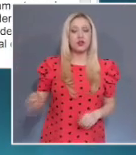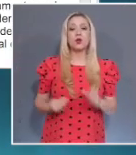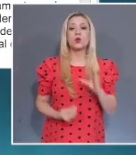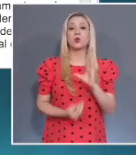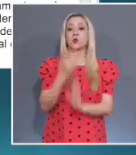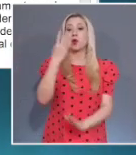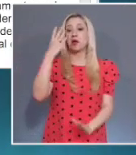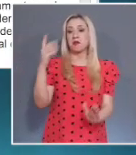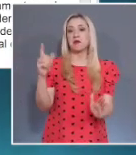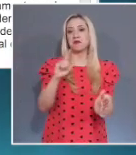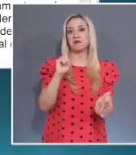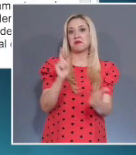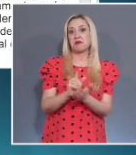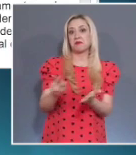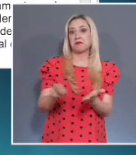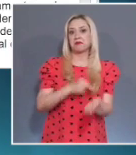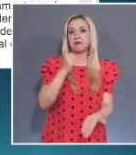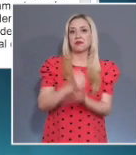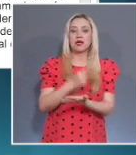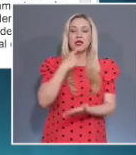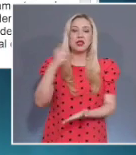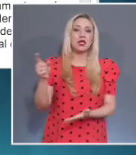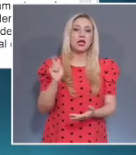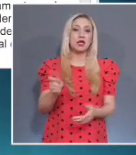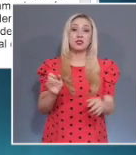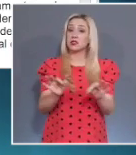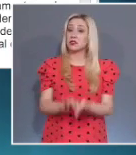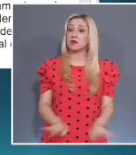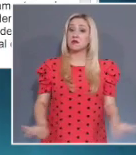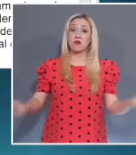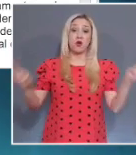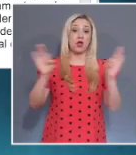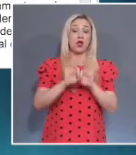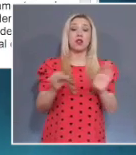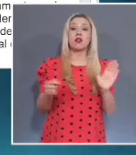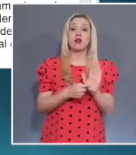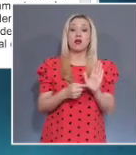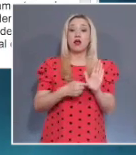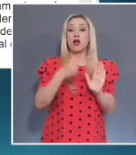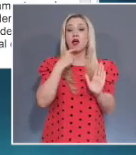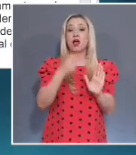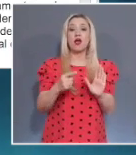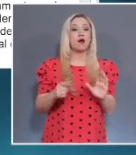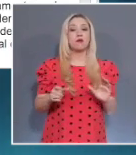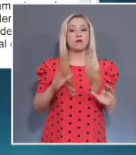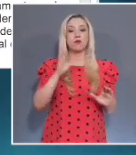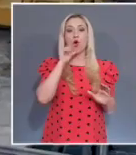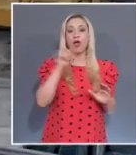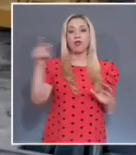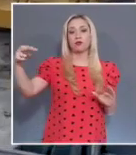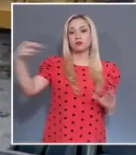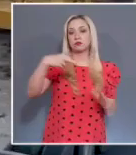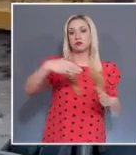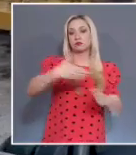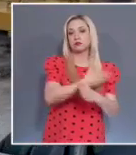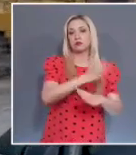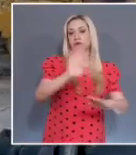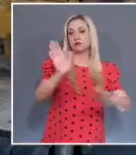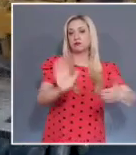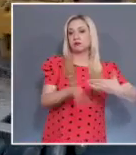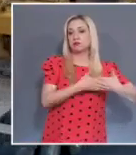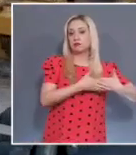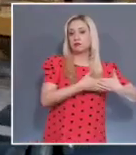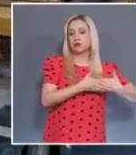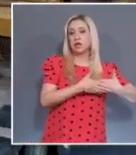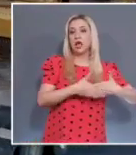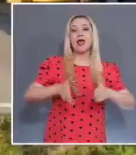carácter estratégico y prioritario, declara de interés público y seguridad nacional las instalaciones del Tren Maya, del